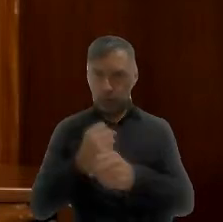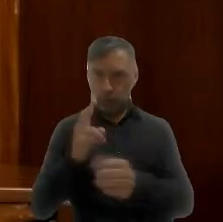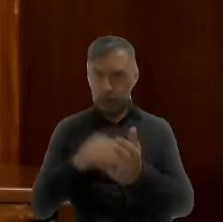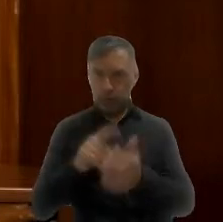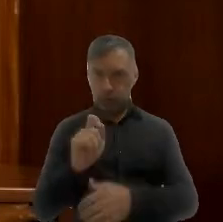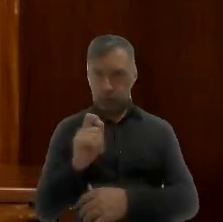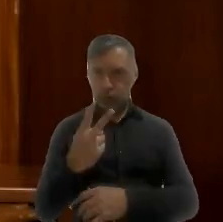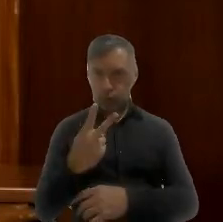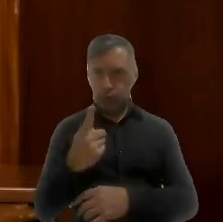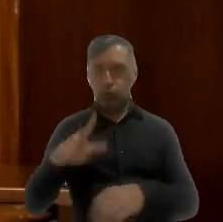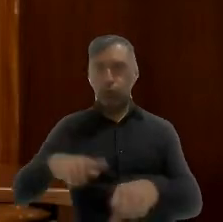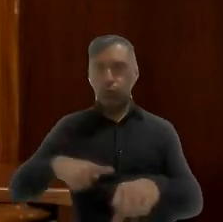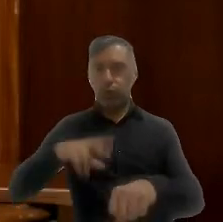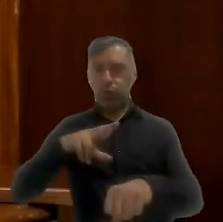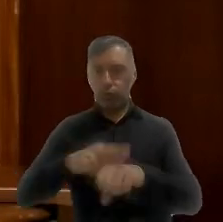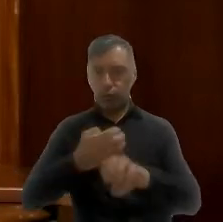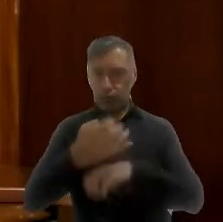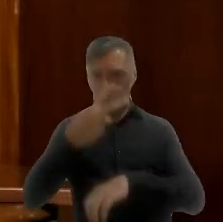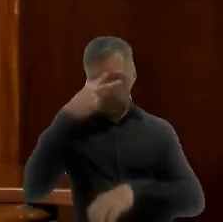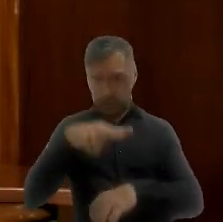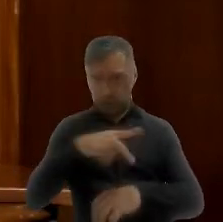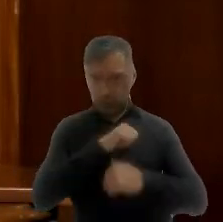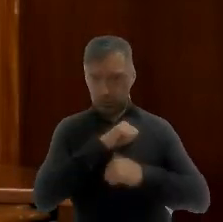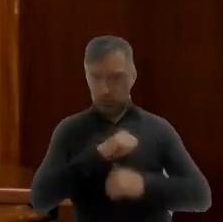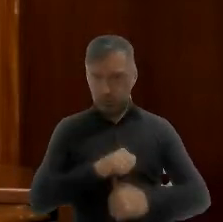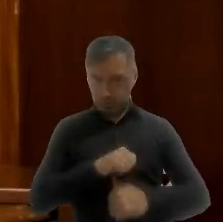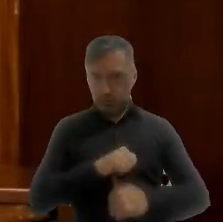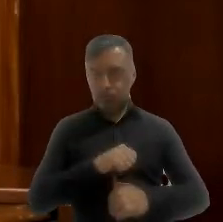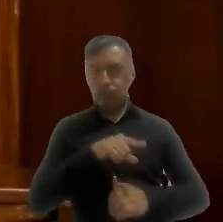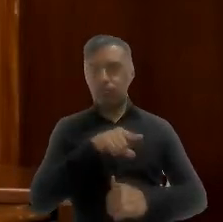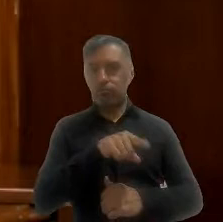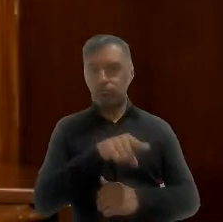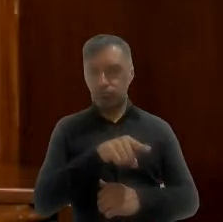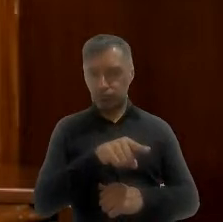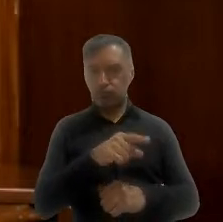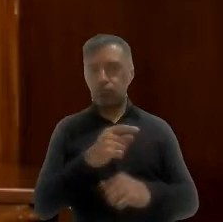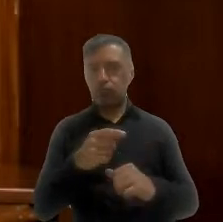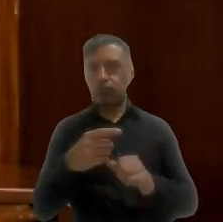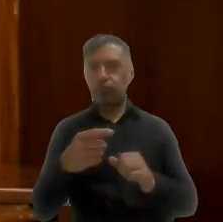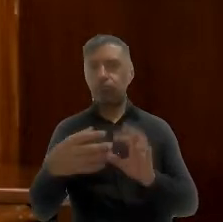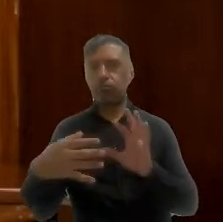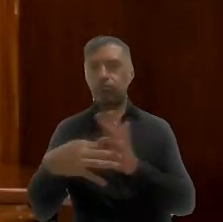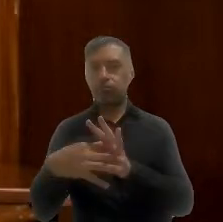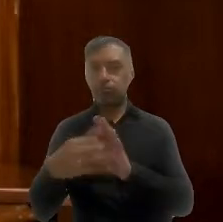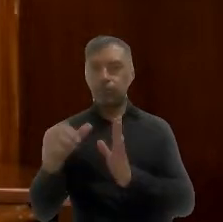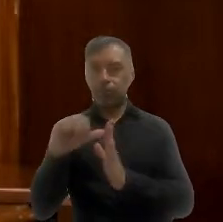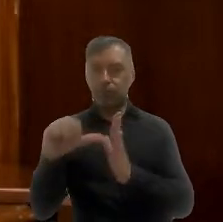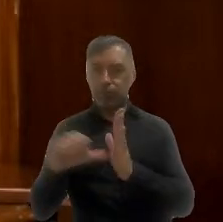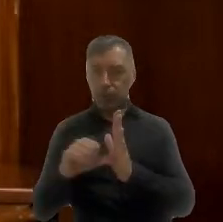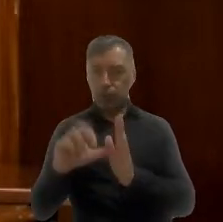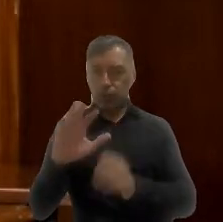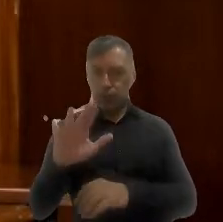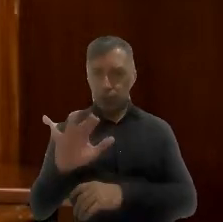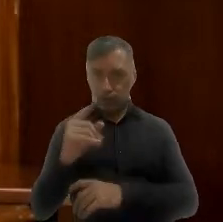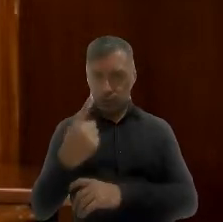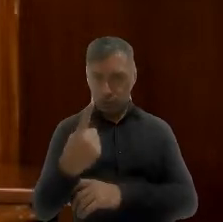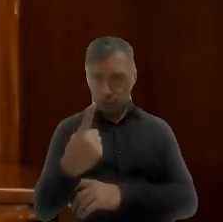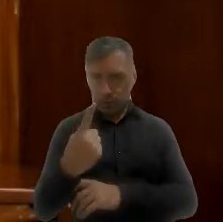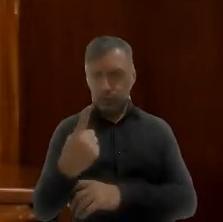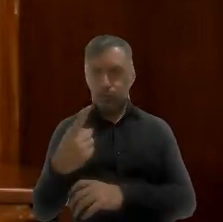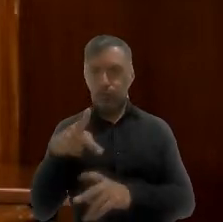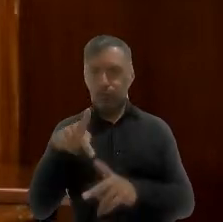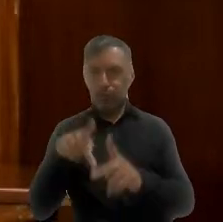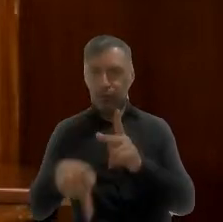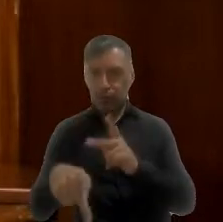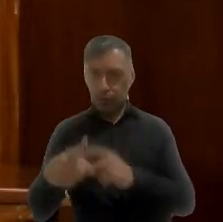del Ejecutivo Estatal, en uso de las facultades señaladas en los artículos 51, fracción